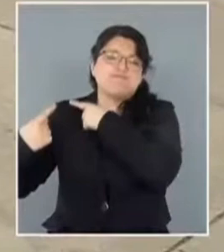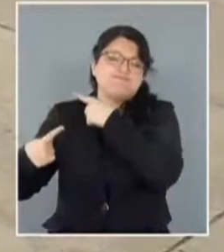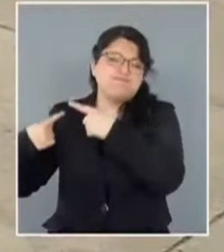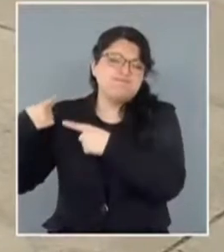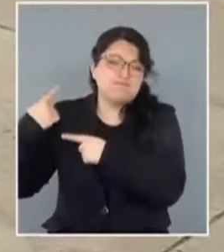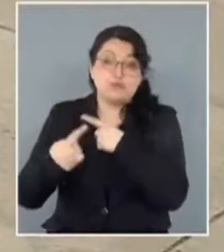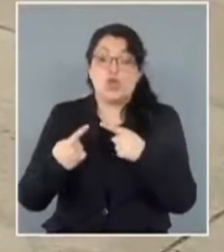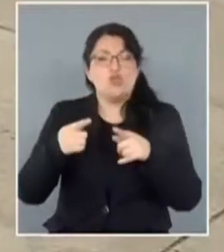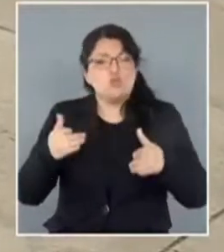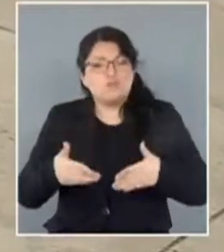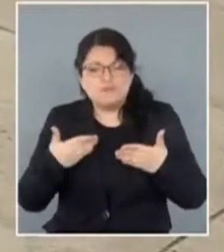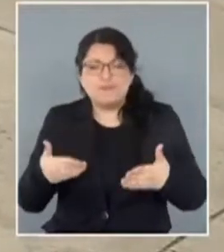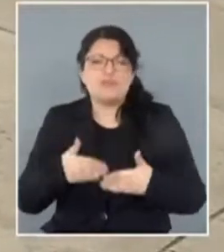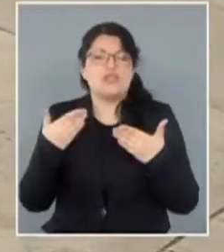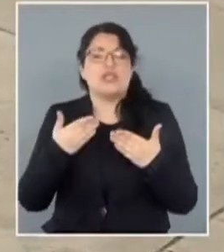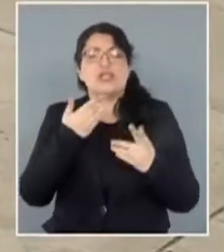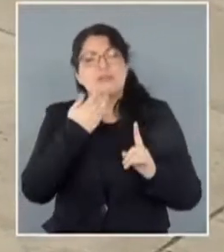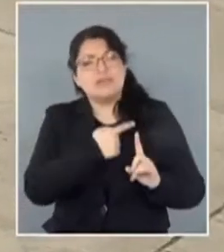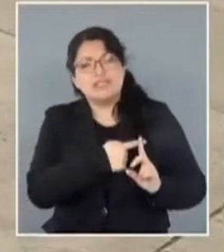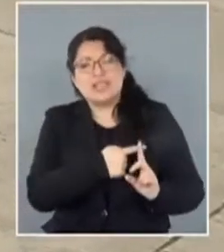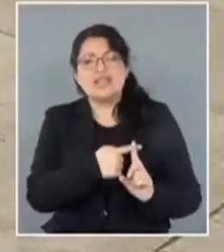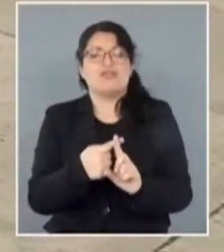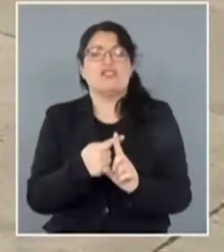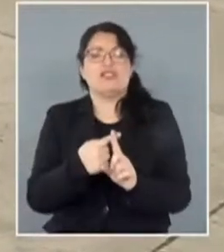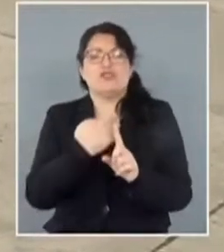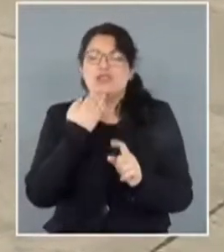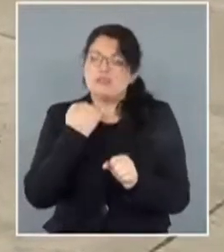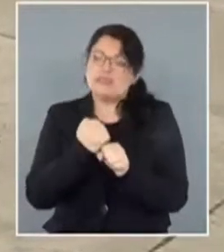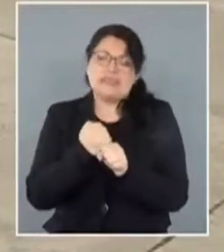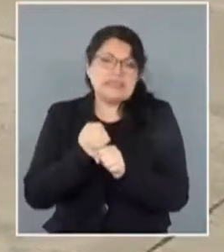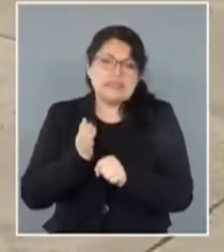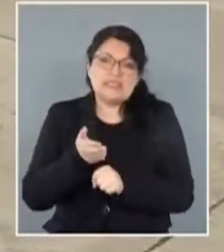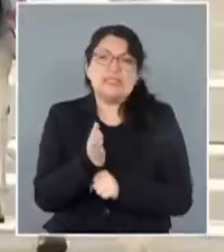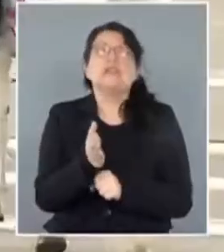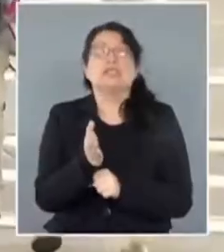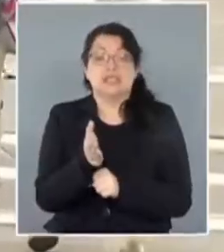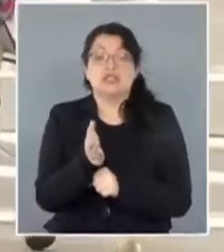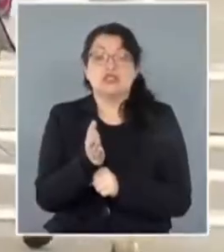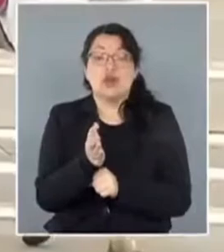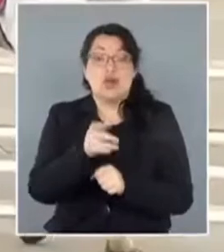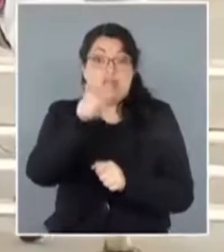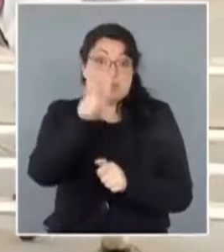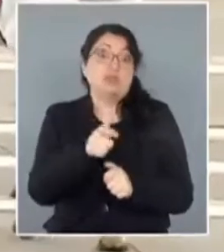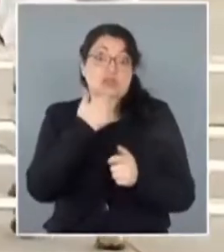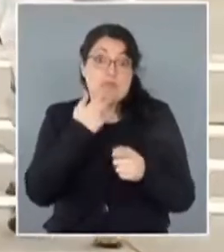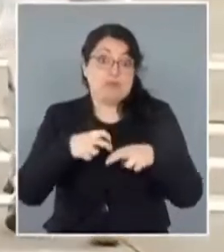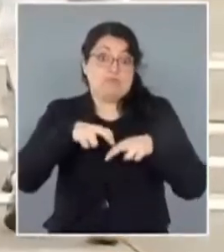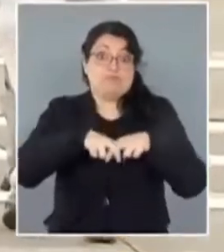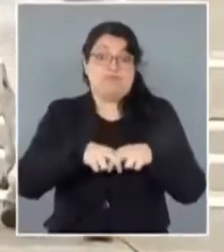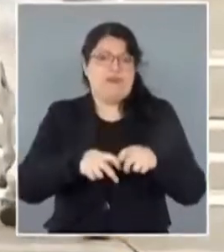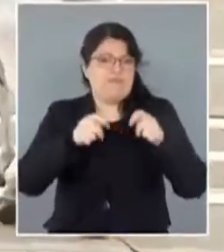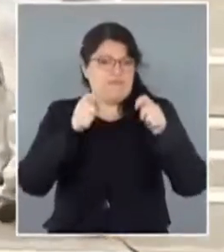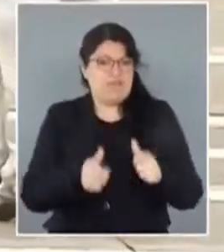el entusiasmo, el sacrificio y la abnegación de sus hábiles jinetes.